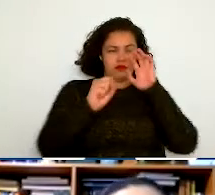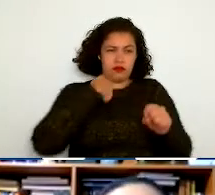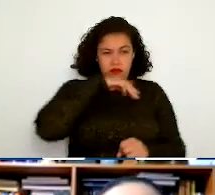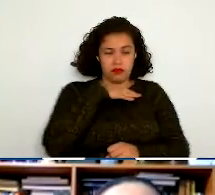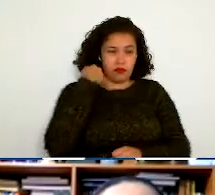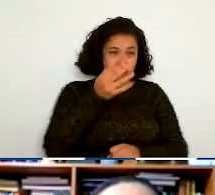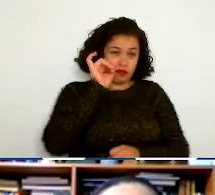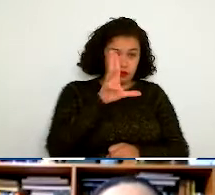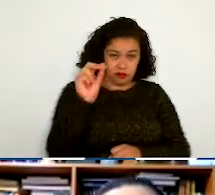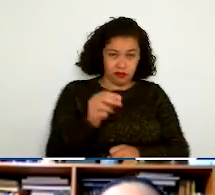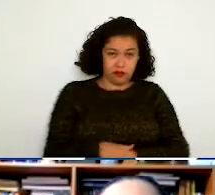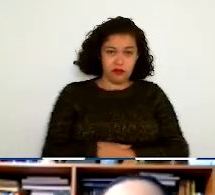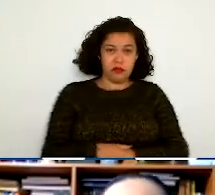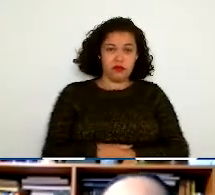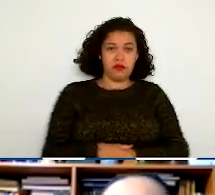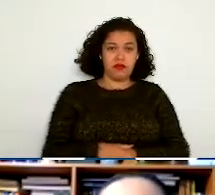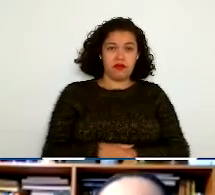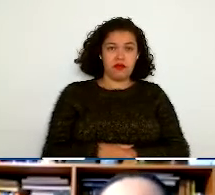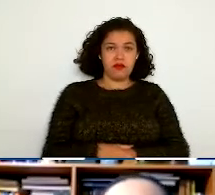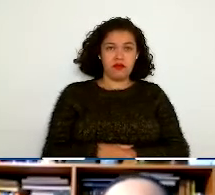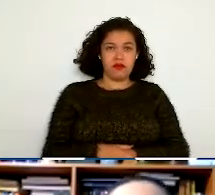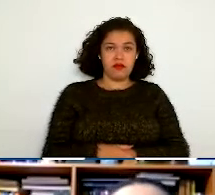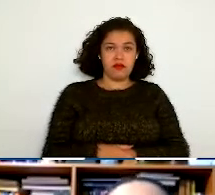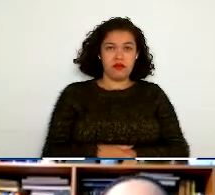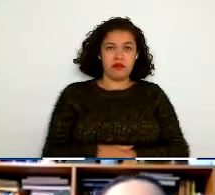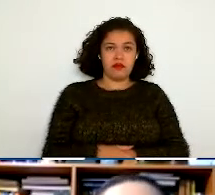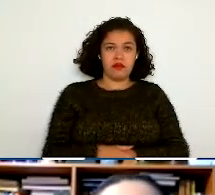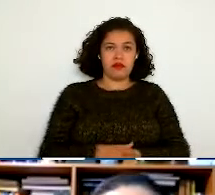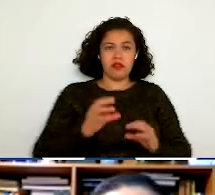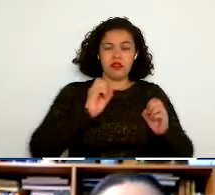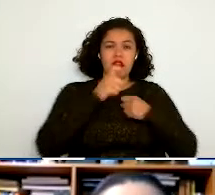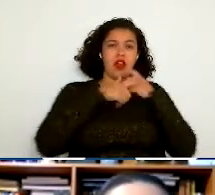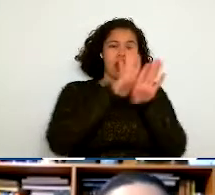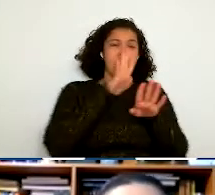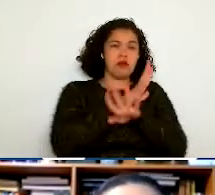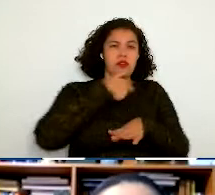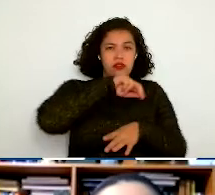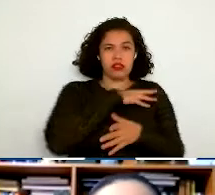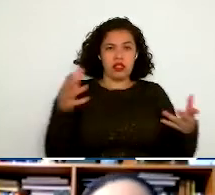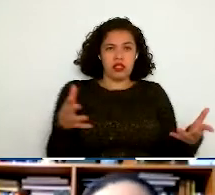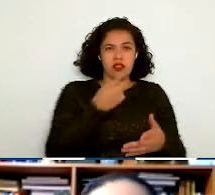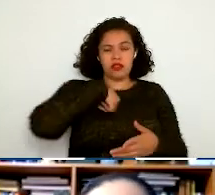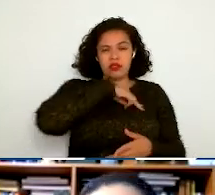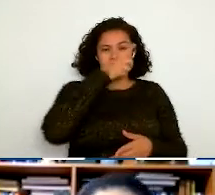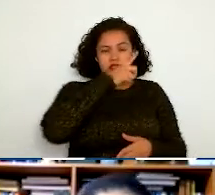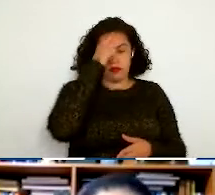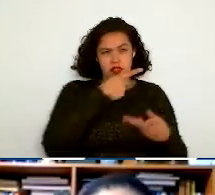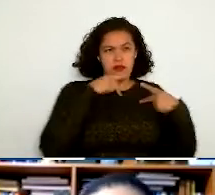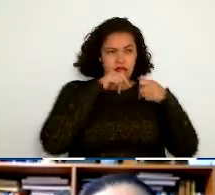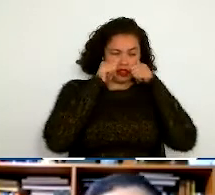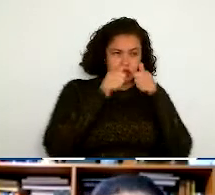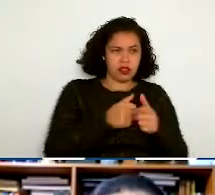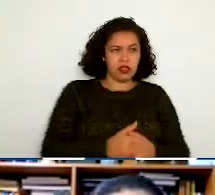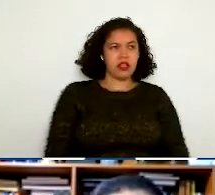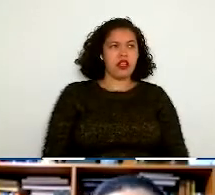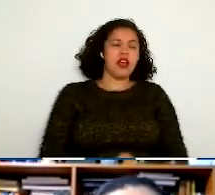desde estas, o están realmente efectuando estas modificaciones que nosotros deseamos en la atención de las personas o